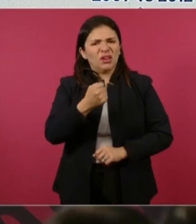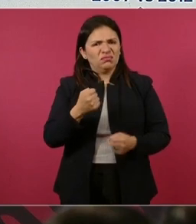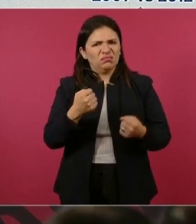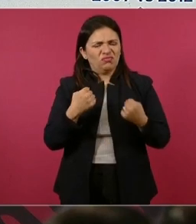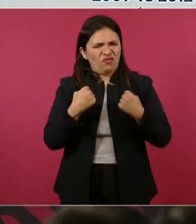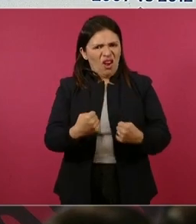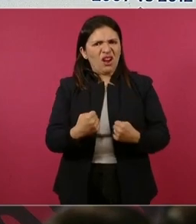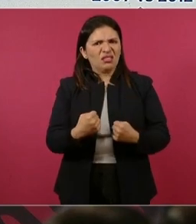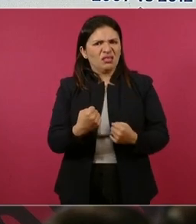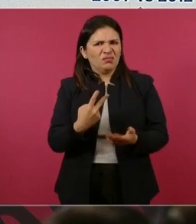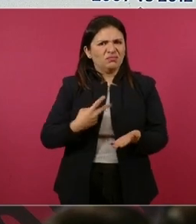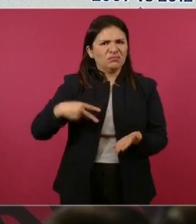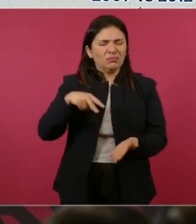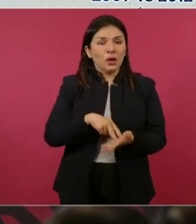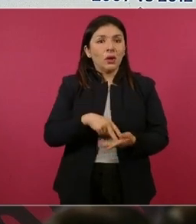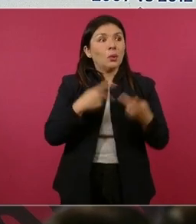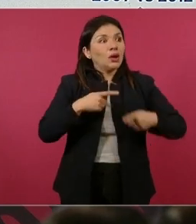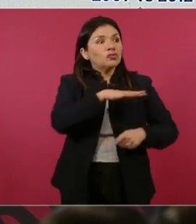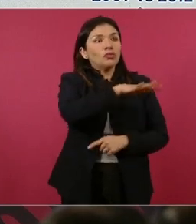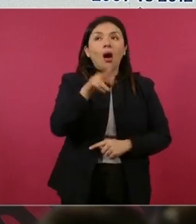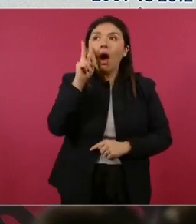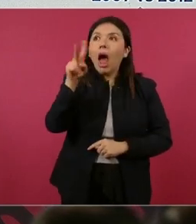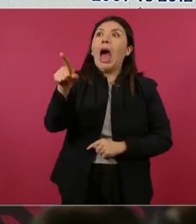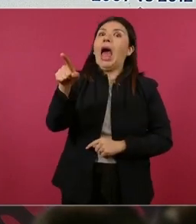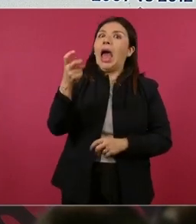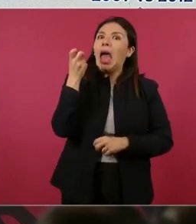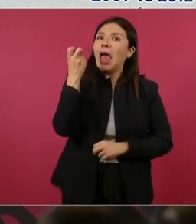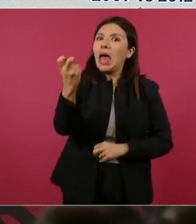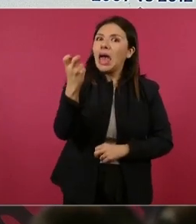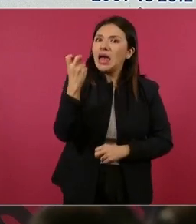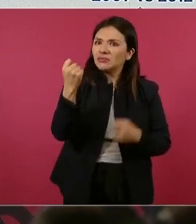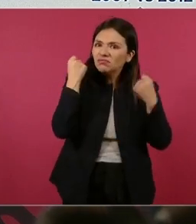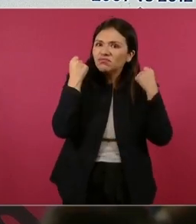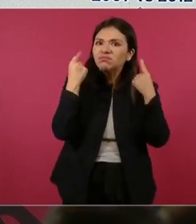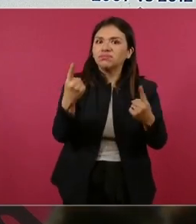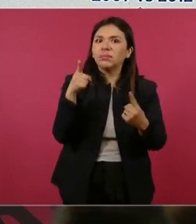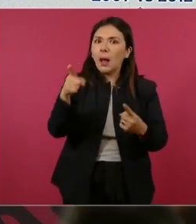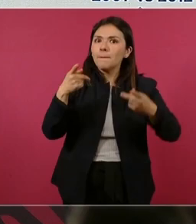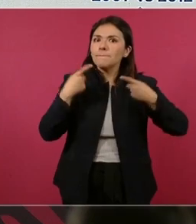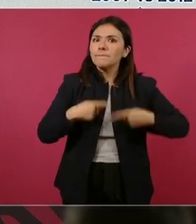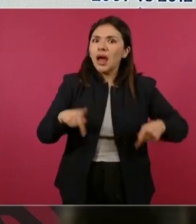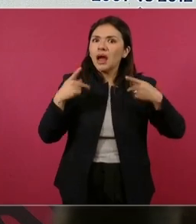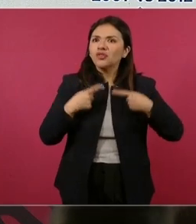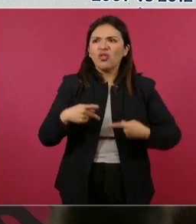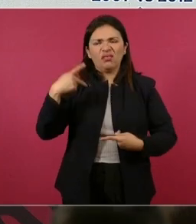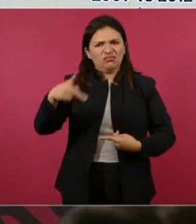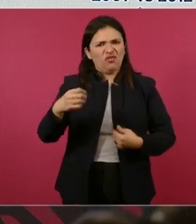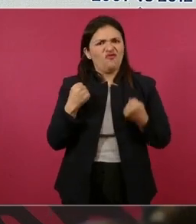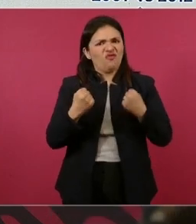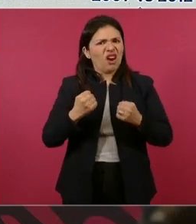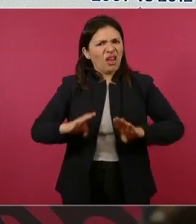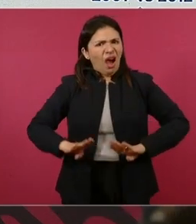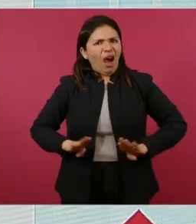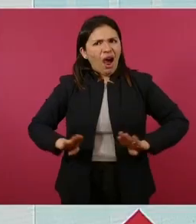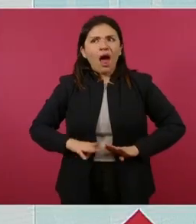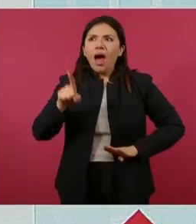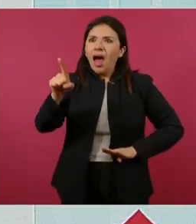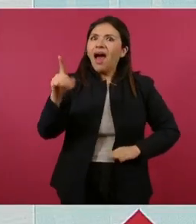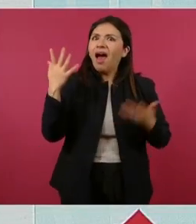decían muchos, ahora sí, hay alguien que tiene carácter.